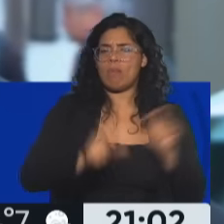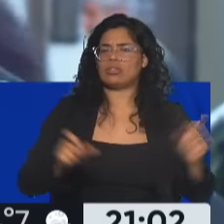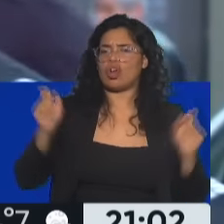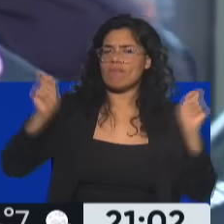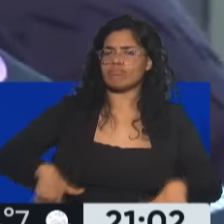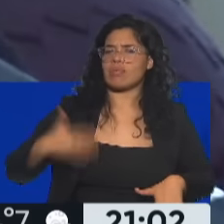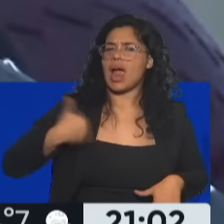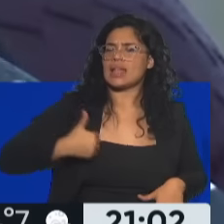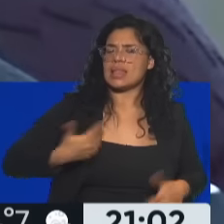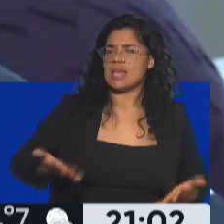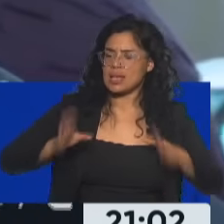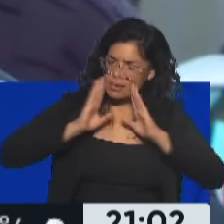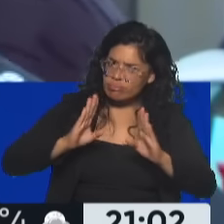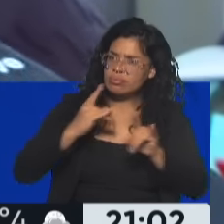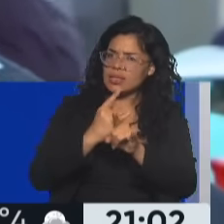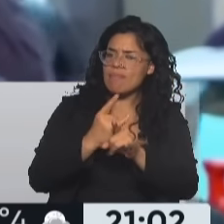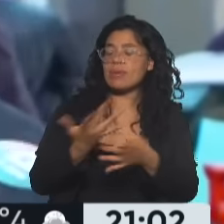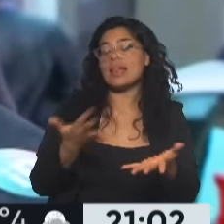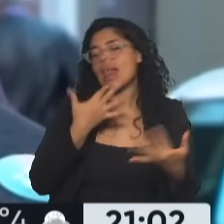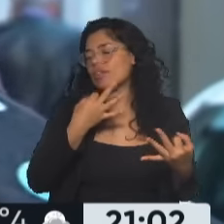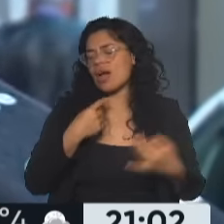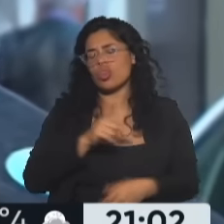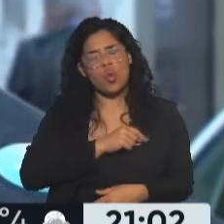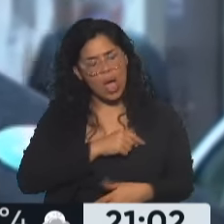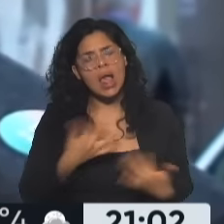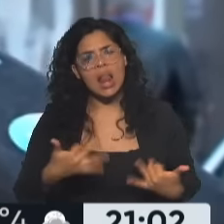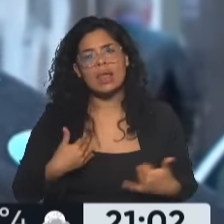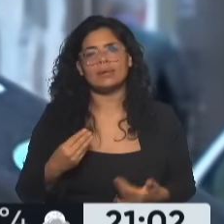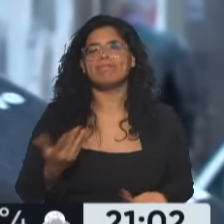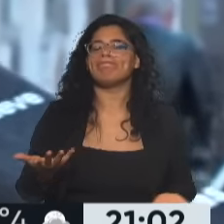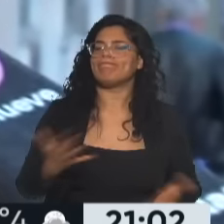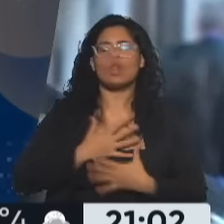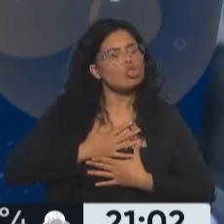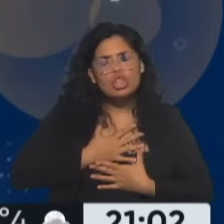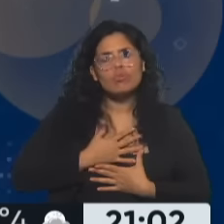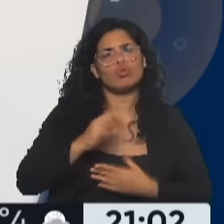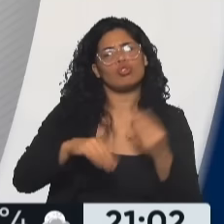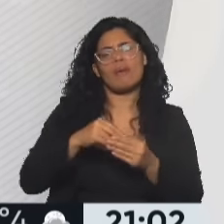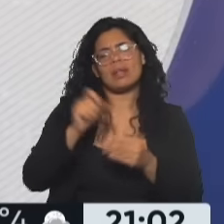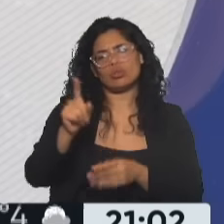un inmenso dolor y, por supuesto, el pésame a su familia.